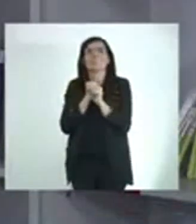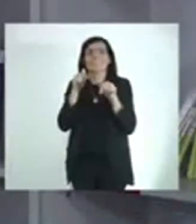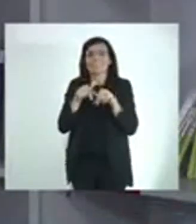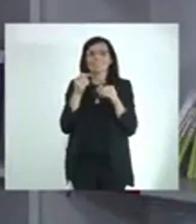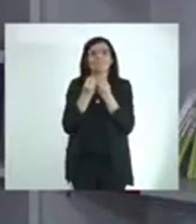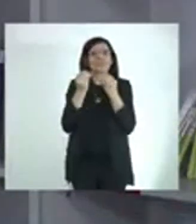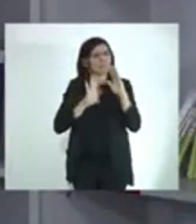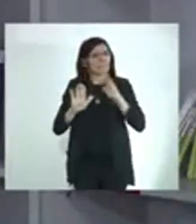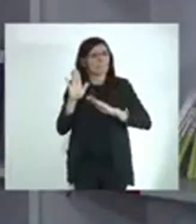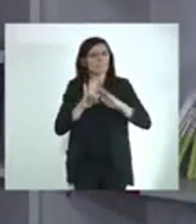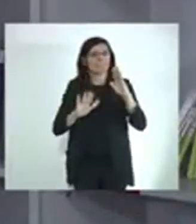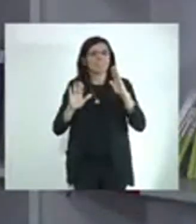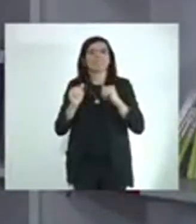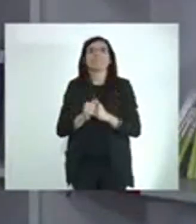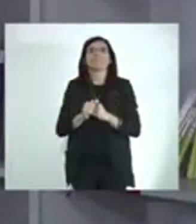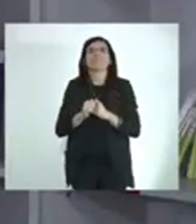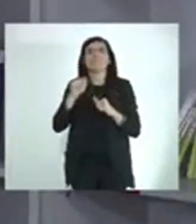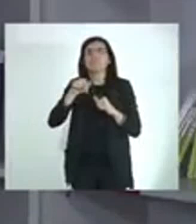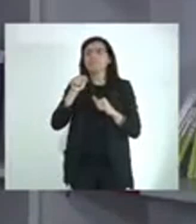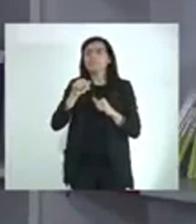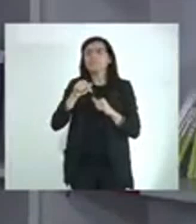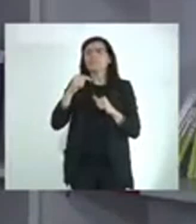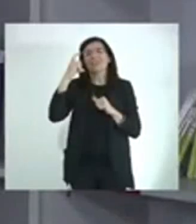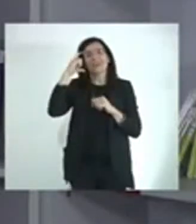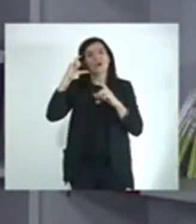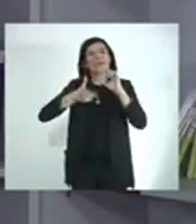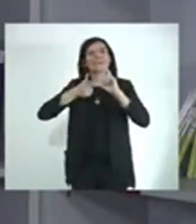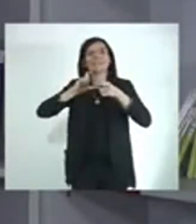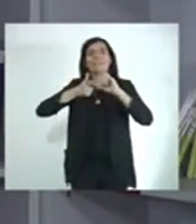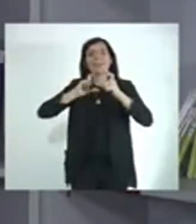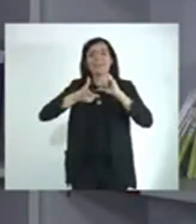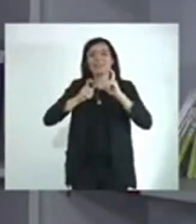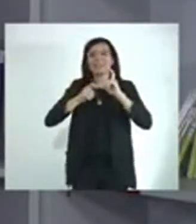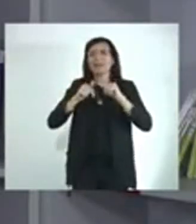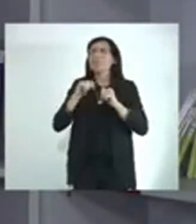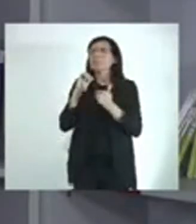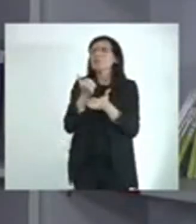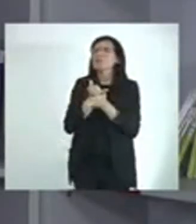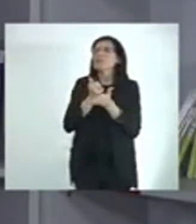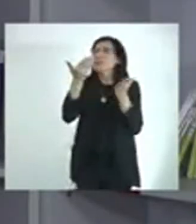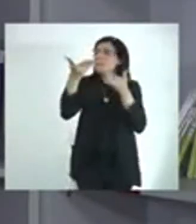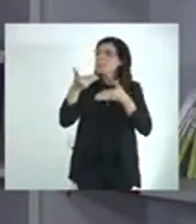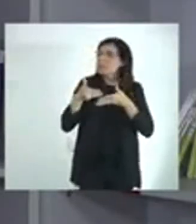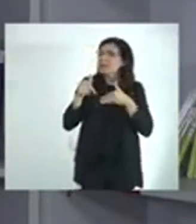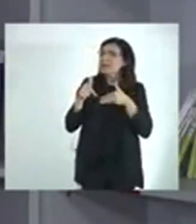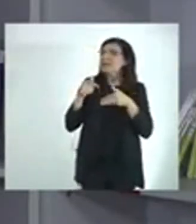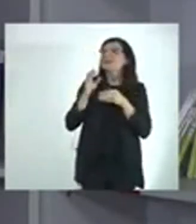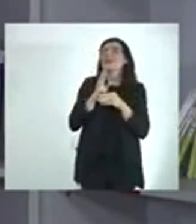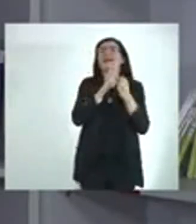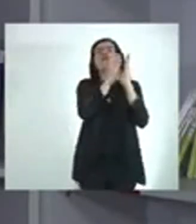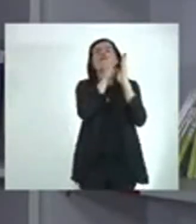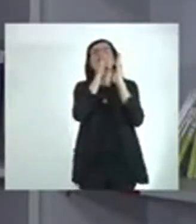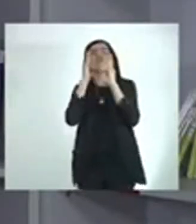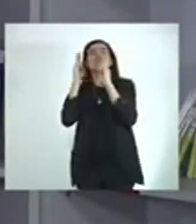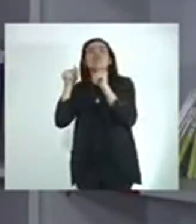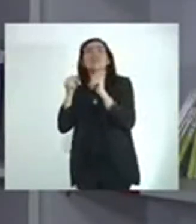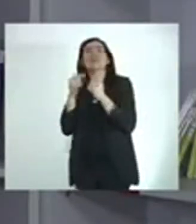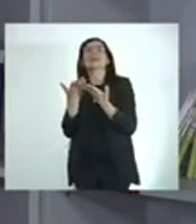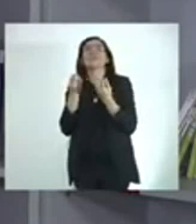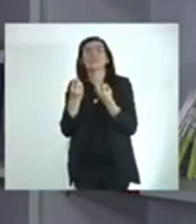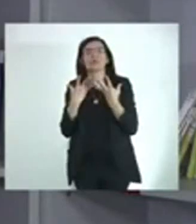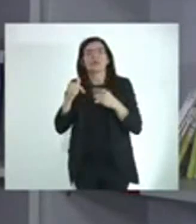educativa. Vamos a continuar con la siguiente experiencia, así que te esperamos aquí en la biblioteca. Vení nomás, querida Kay,